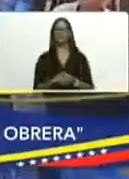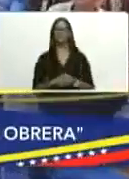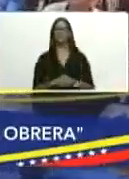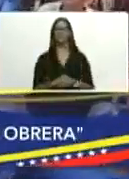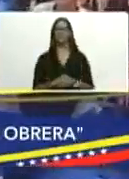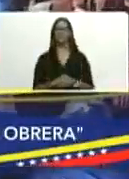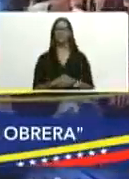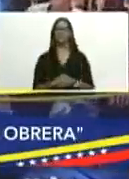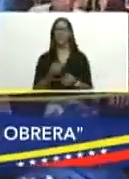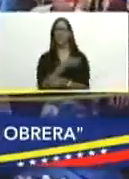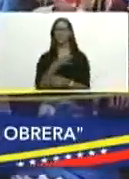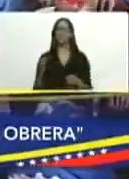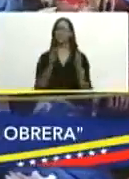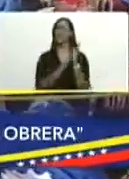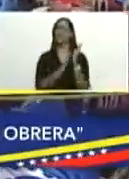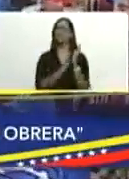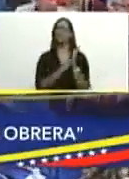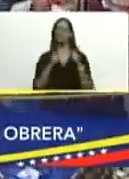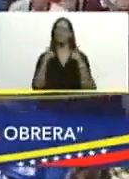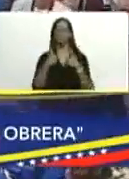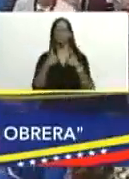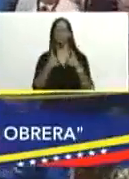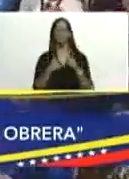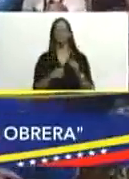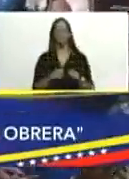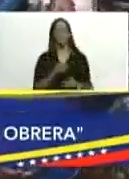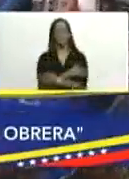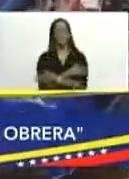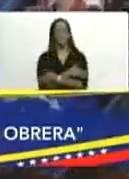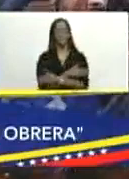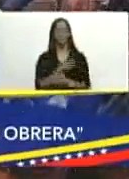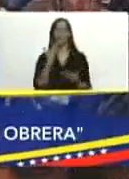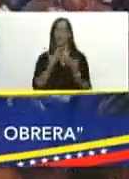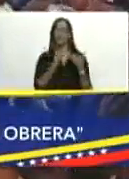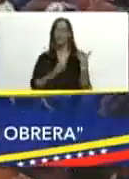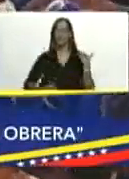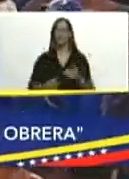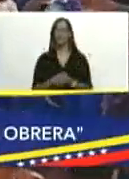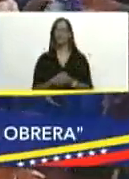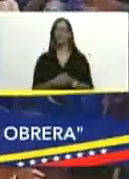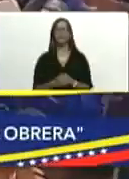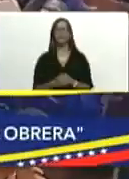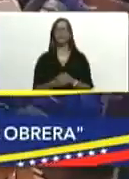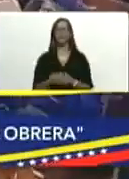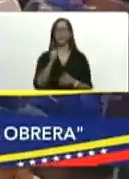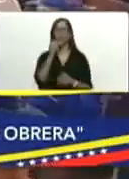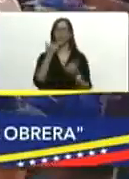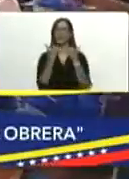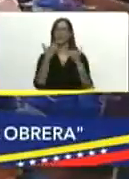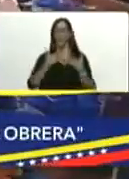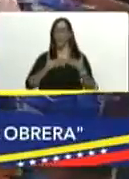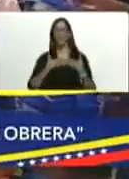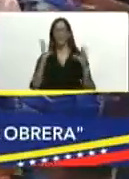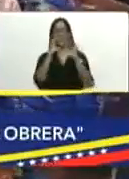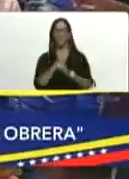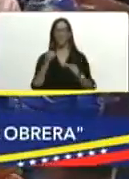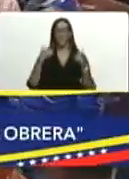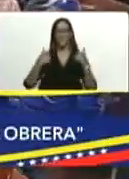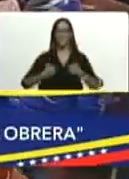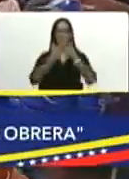excelente oíste tu exposición Gracias felicito Gracias presidente se toma una fría por mí esta noche para que